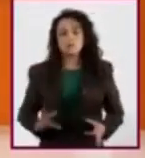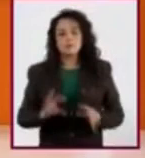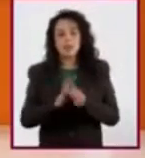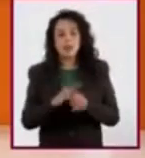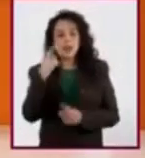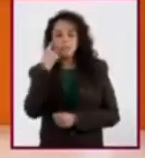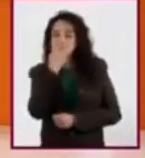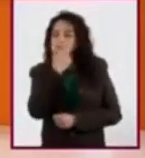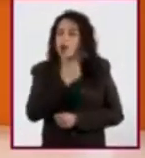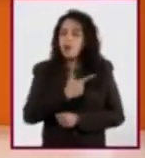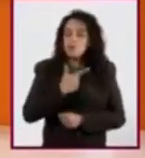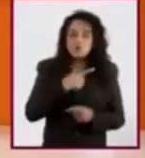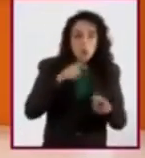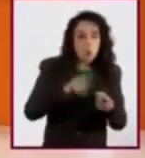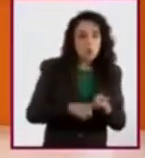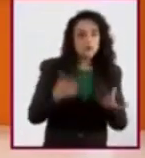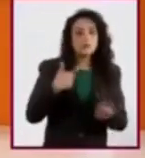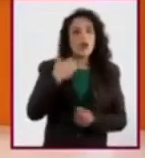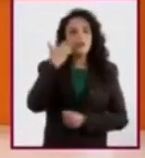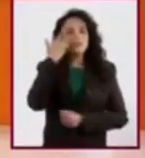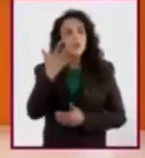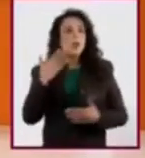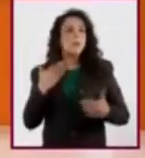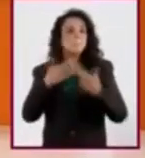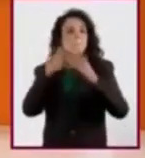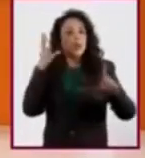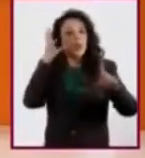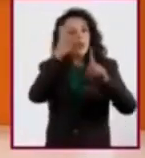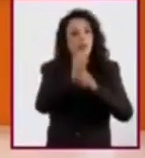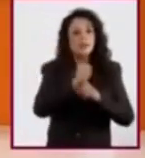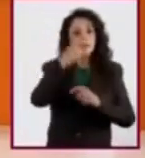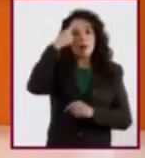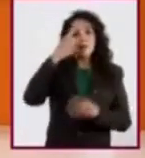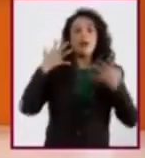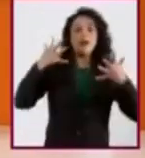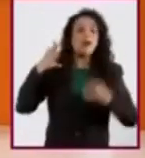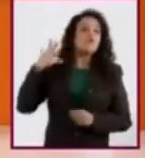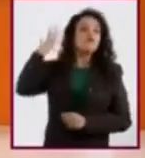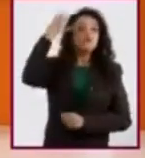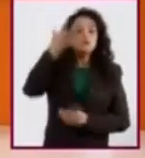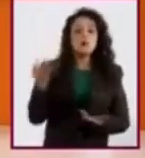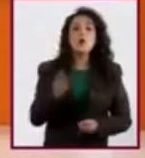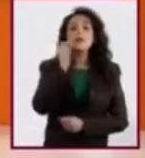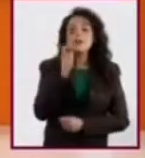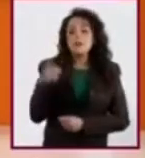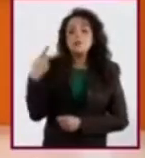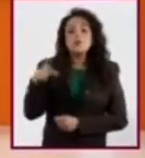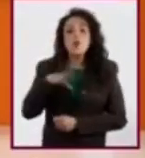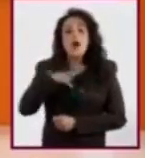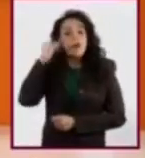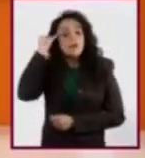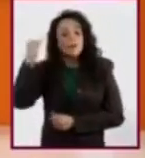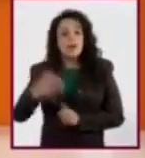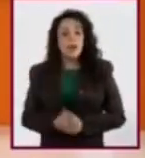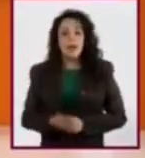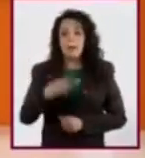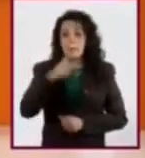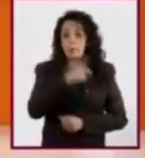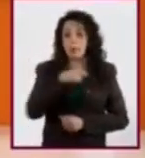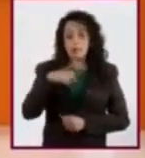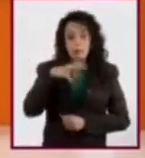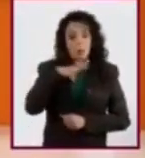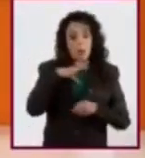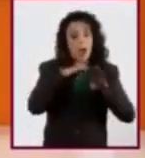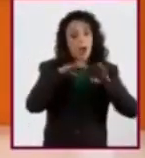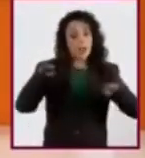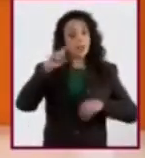preferencias, expectativas, metas o aspiraciones que tienen. Desde luego, considerando la equidad de género.